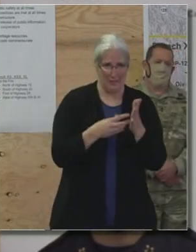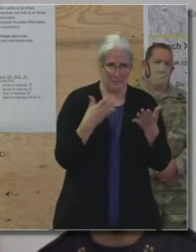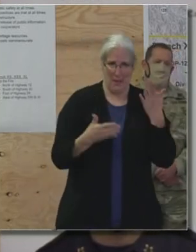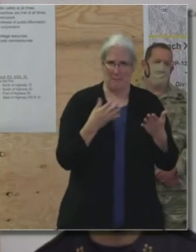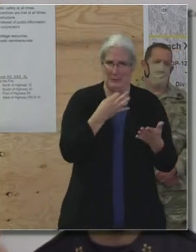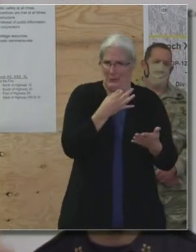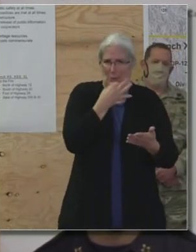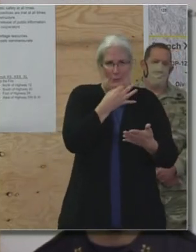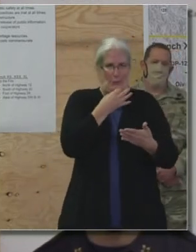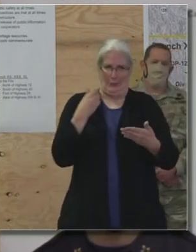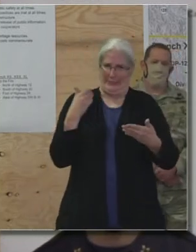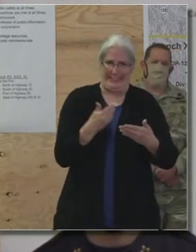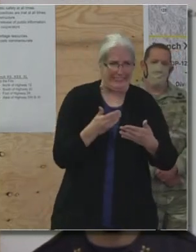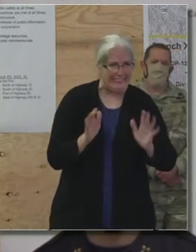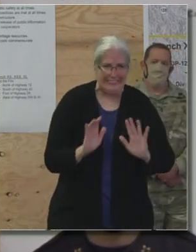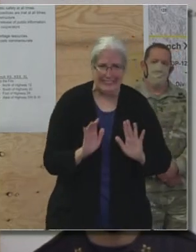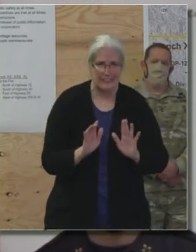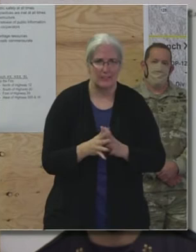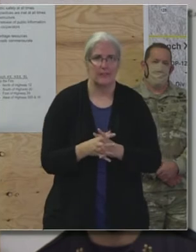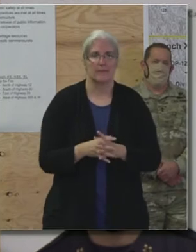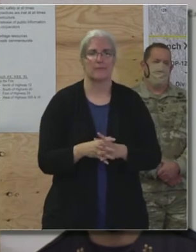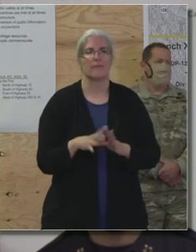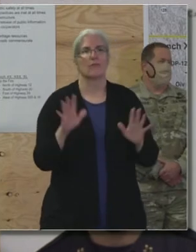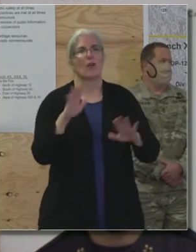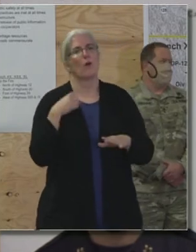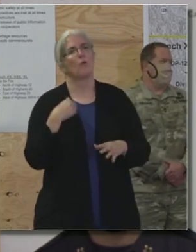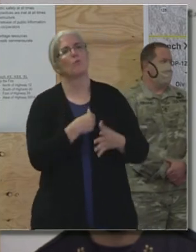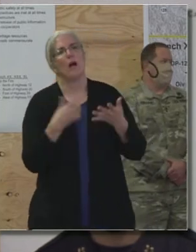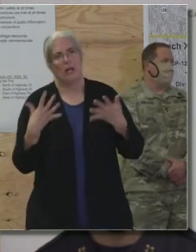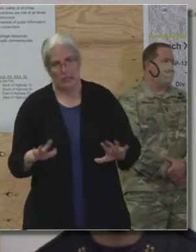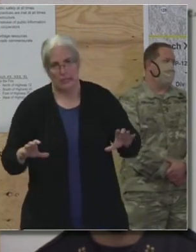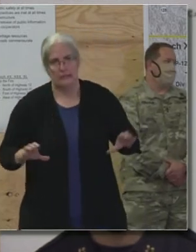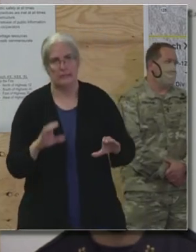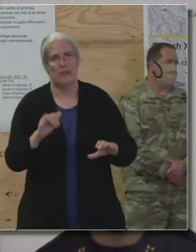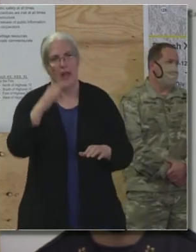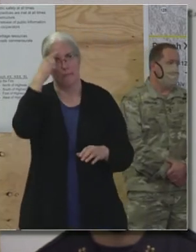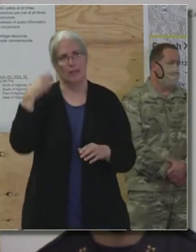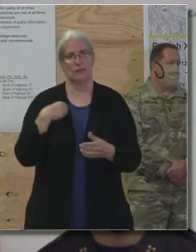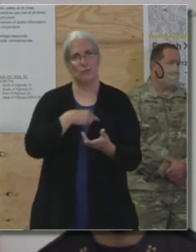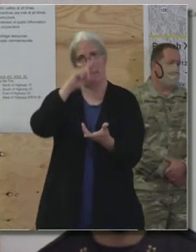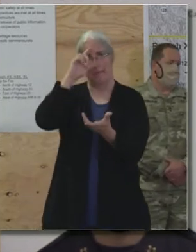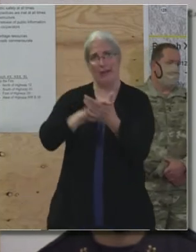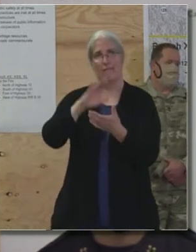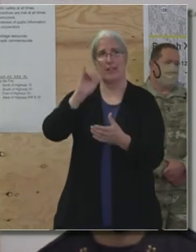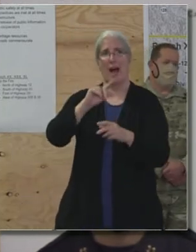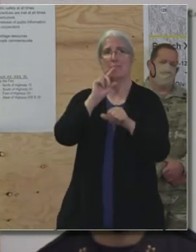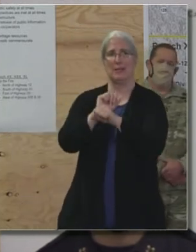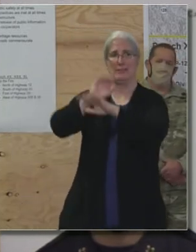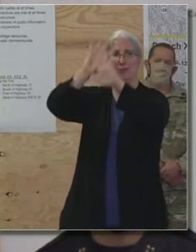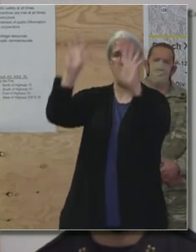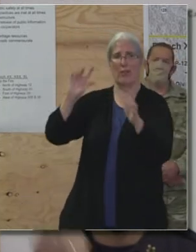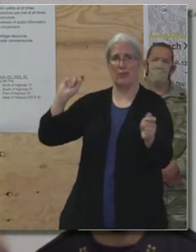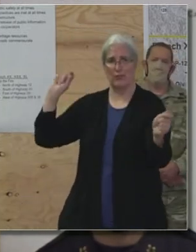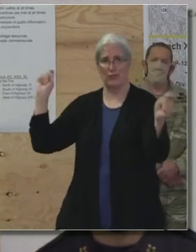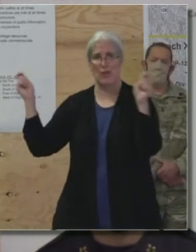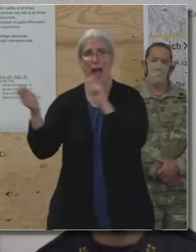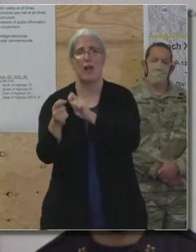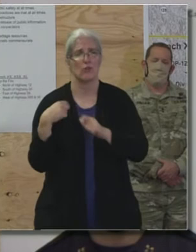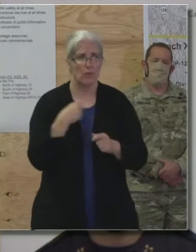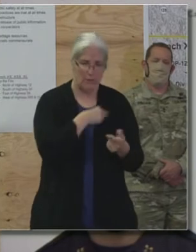forma en que consumimos energía creemos en el cambio climático creemos en la ciencia de último tenemos que hacer es duplicar